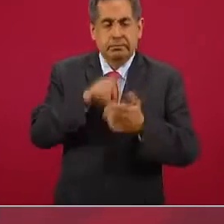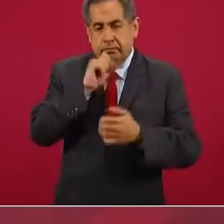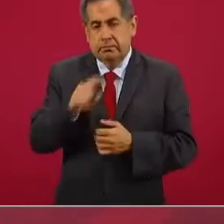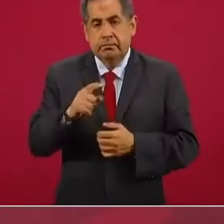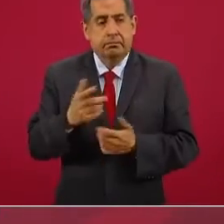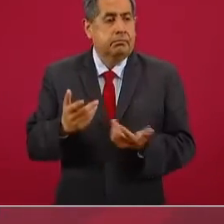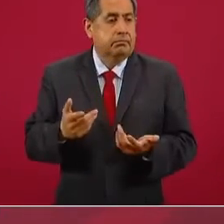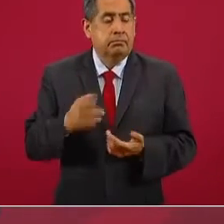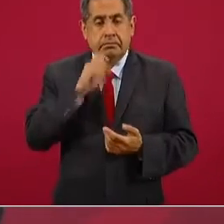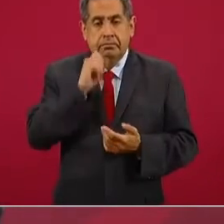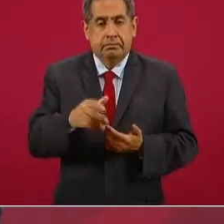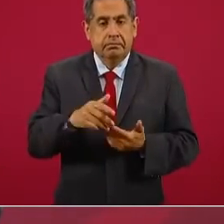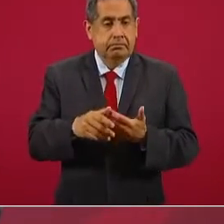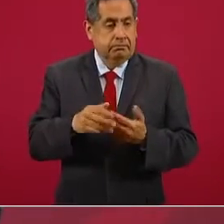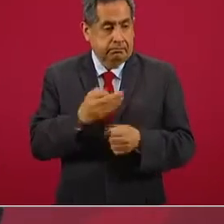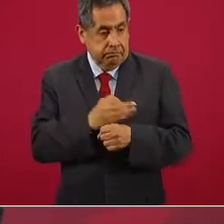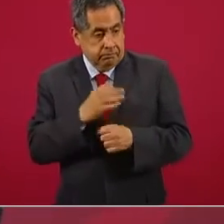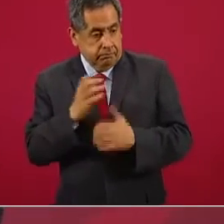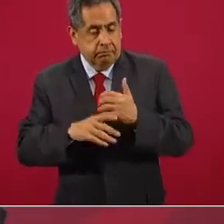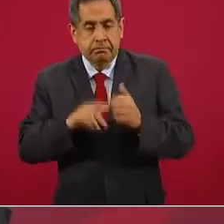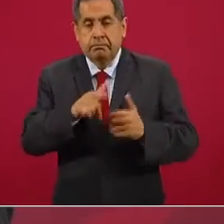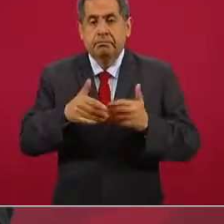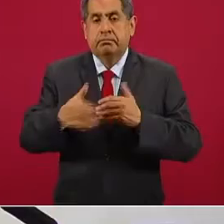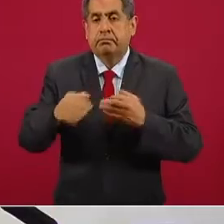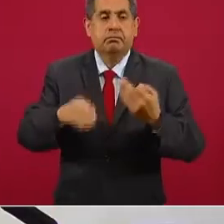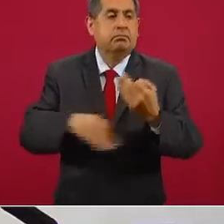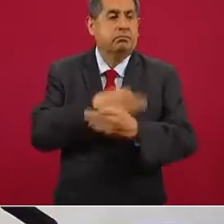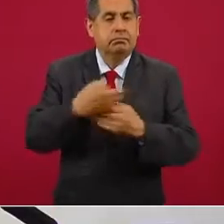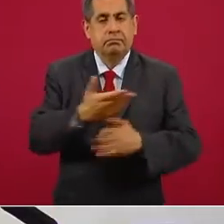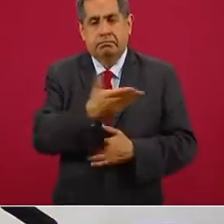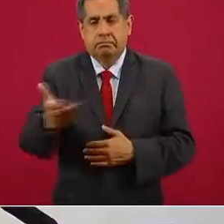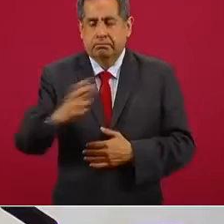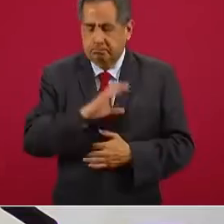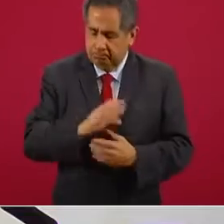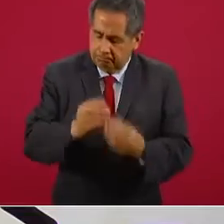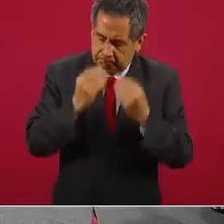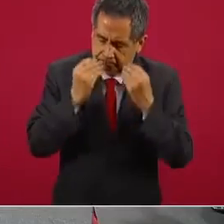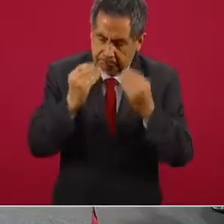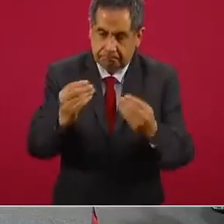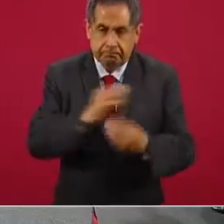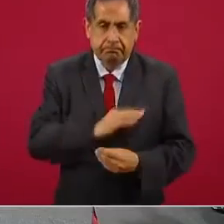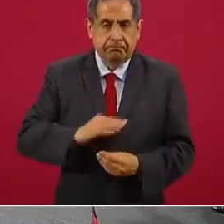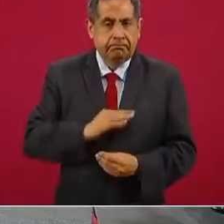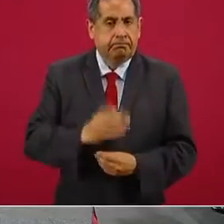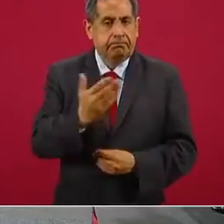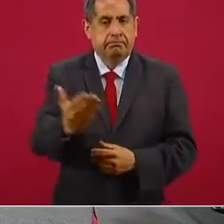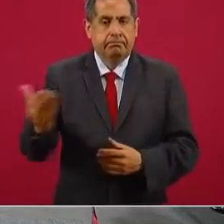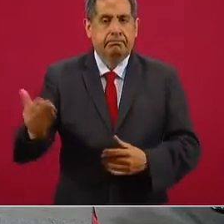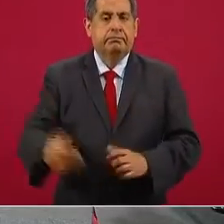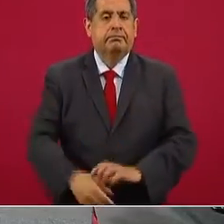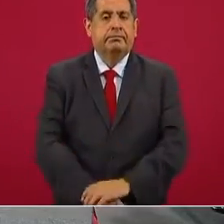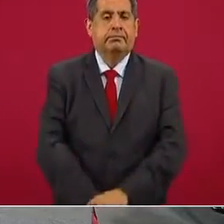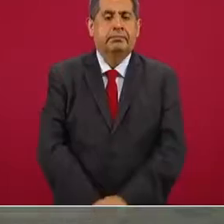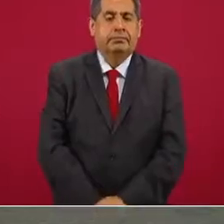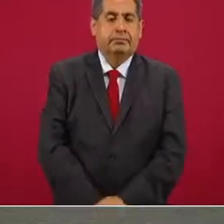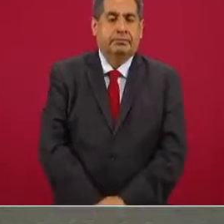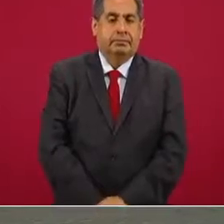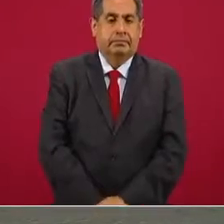también después de ella. Entonces, a todas y a todos, muchas, muchas felicidades.